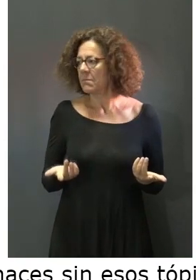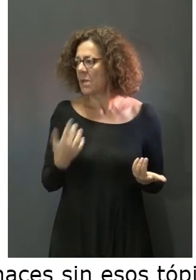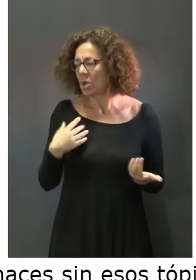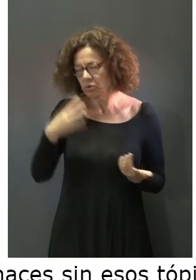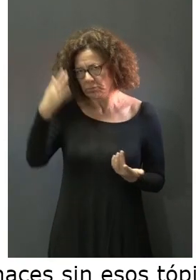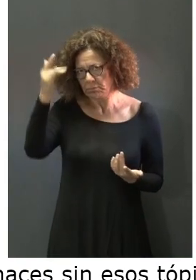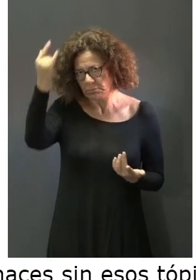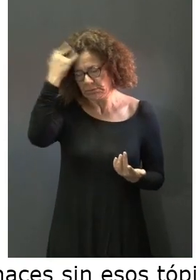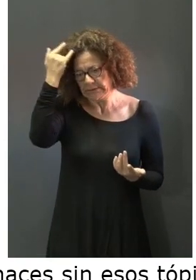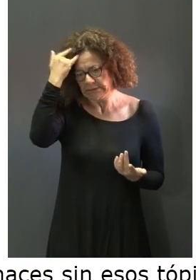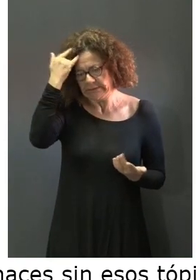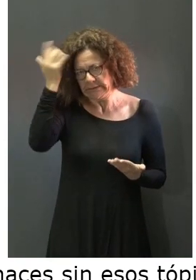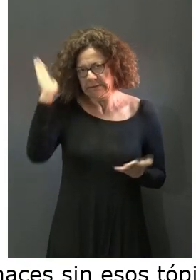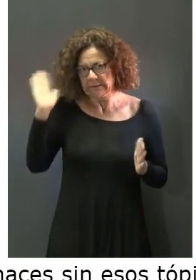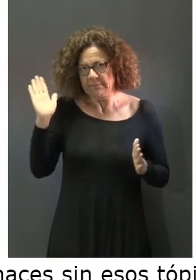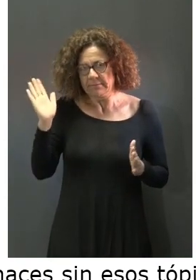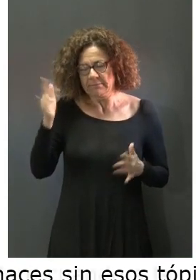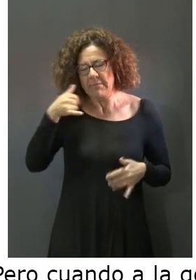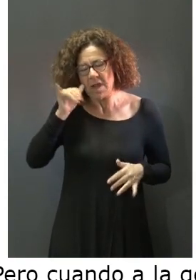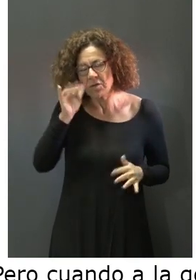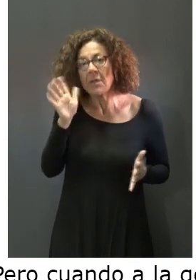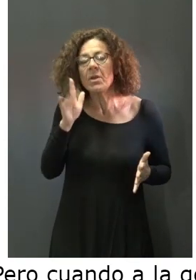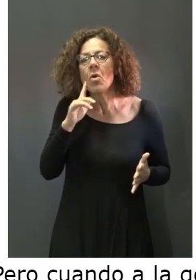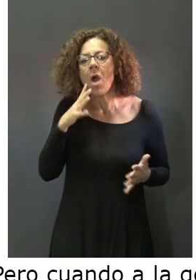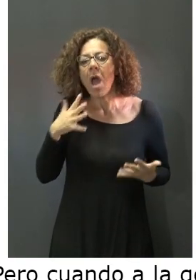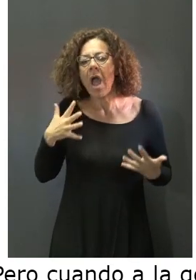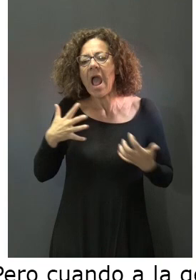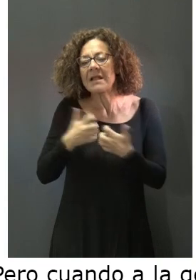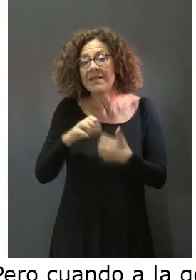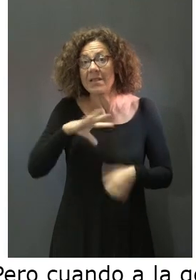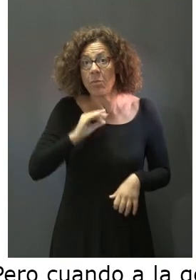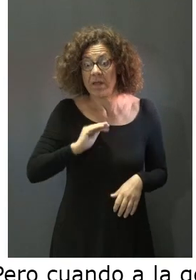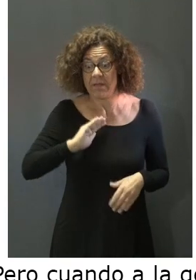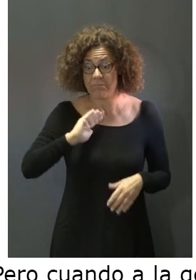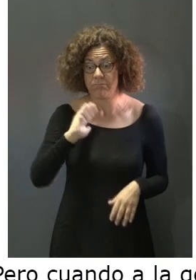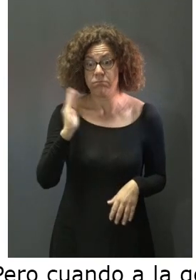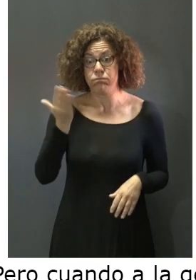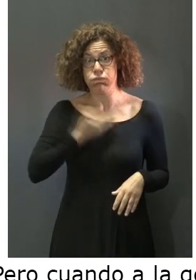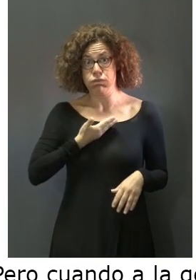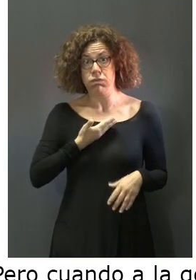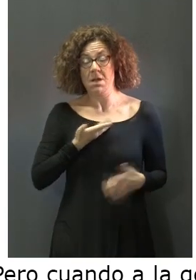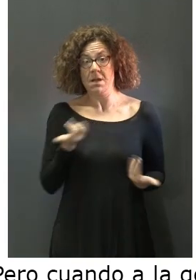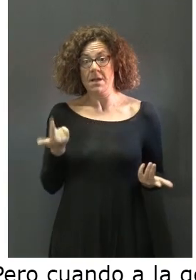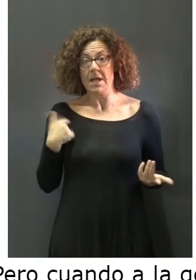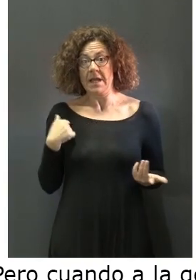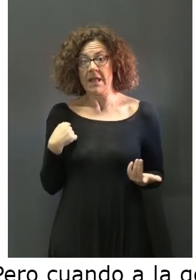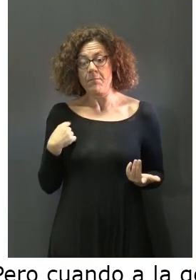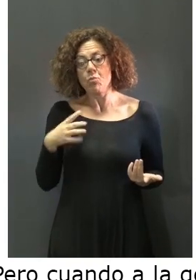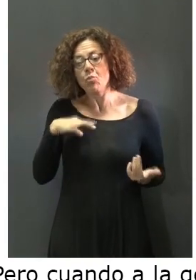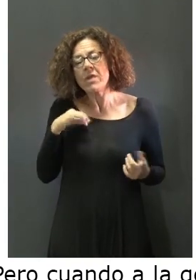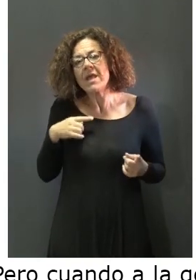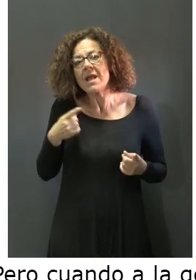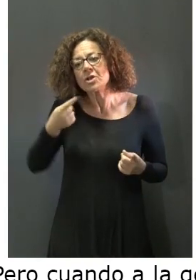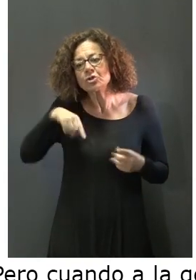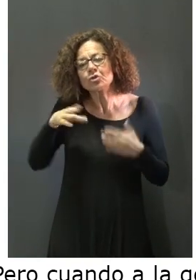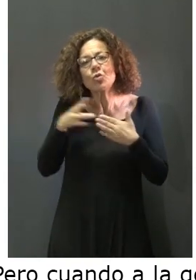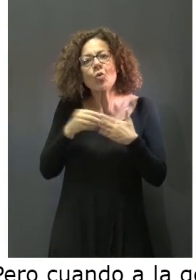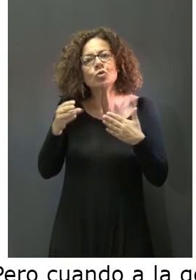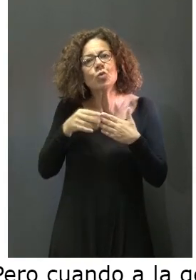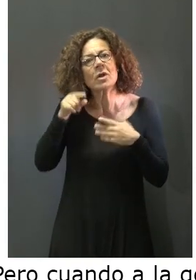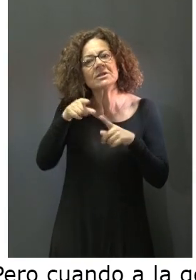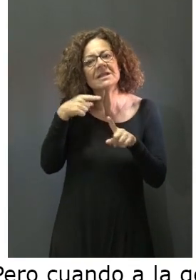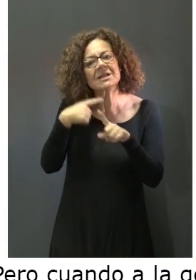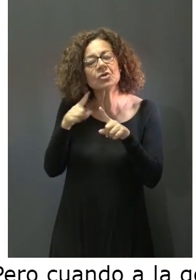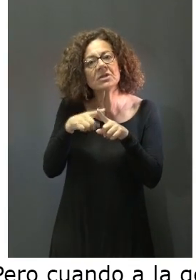tocamos madera, aquí no hay madera, pero podemos tener algún accidente, alguna cosa que nos haga ser usuarios de esos elementos que